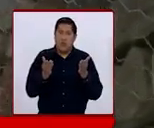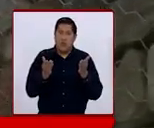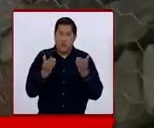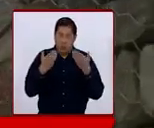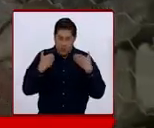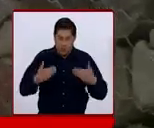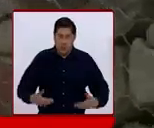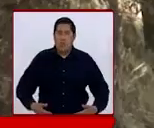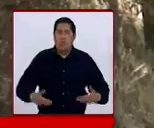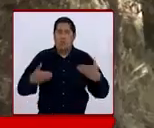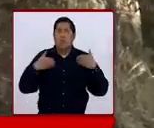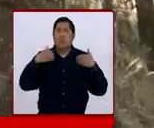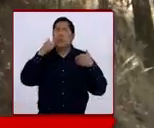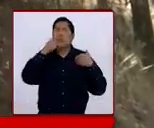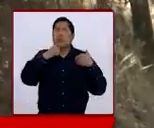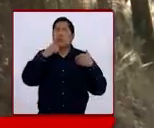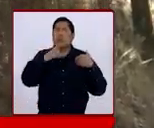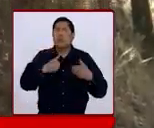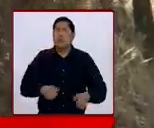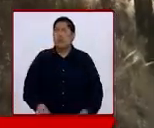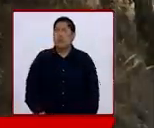el cadáver de esta mujer.